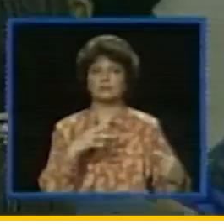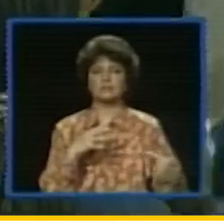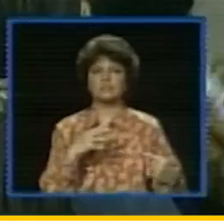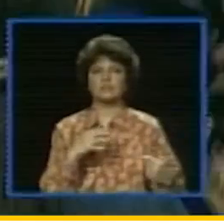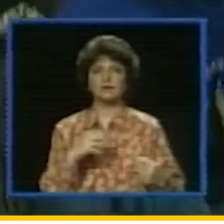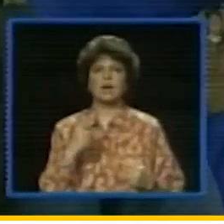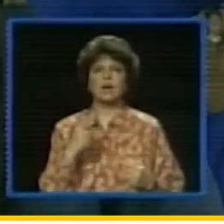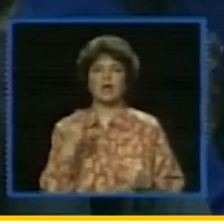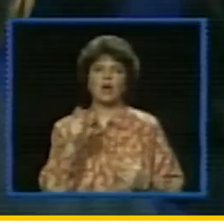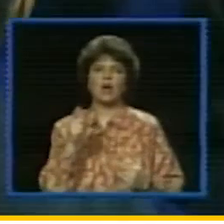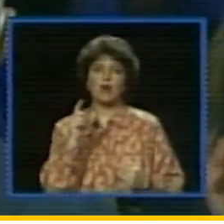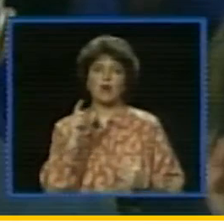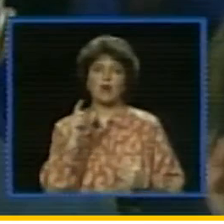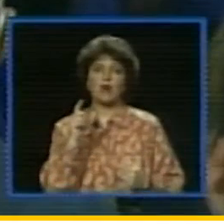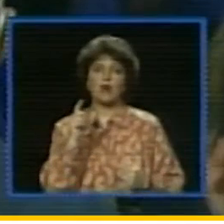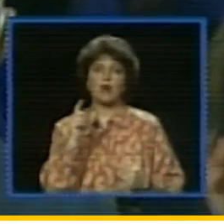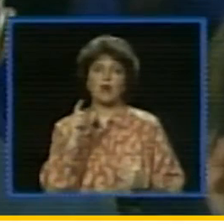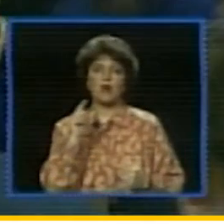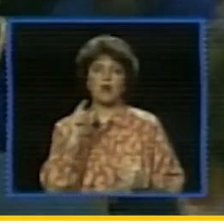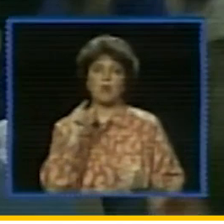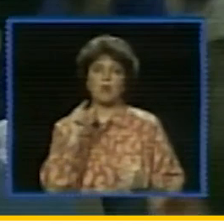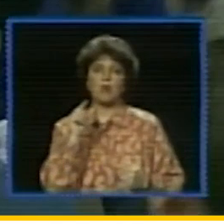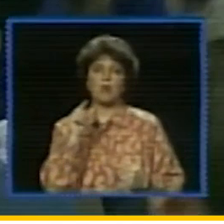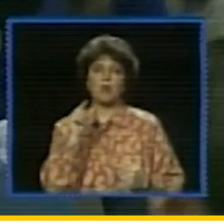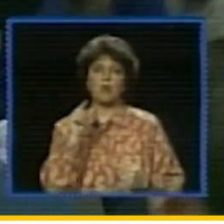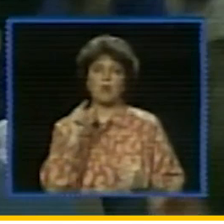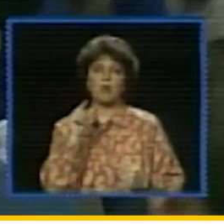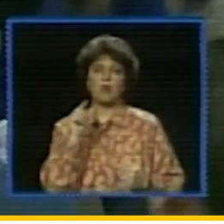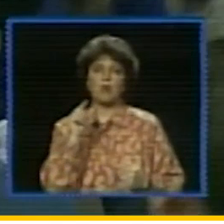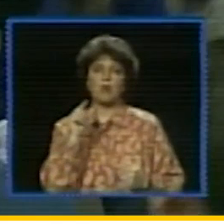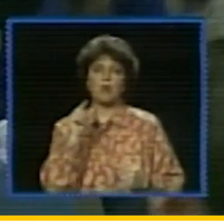uno de los pocos colegios para niños sordos que hay en Santiago.